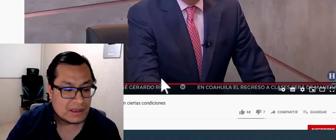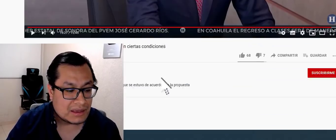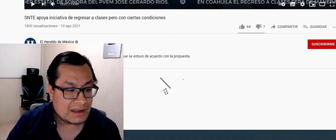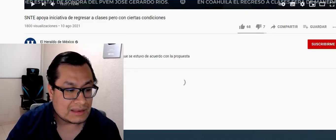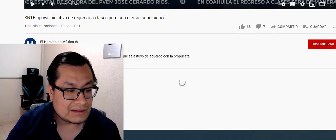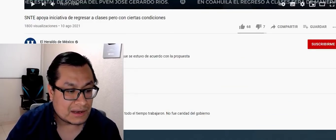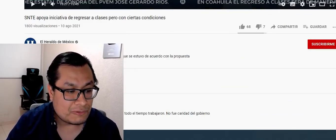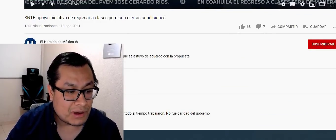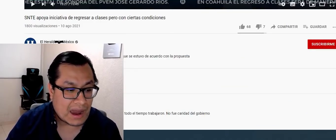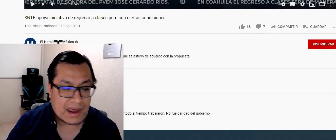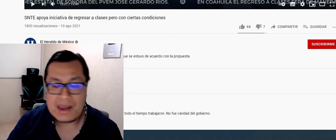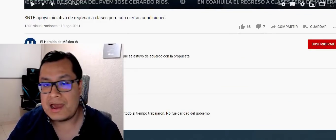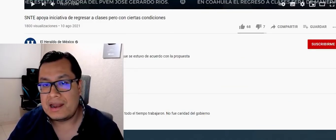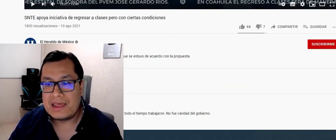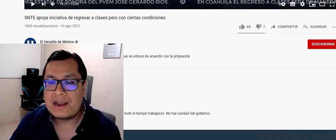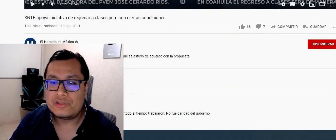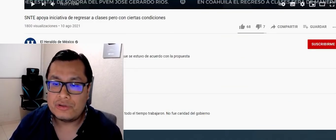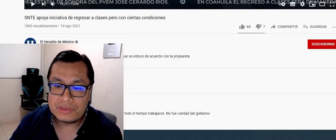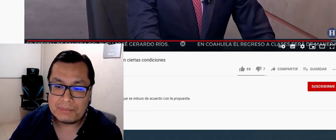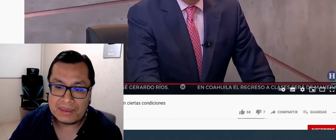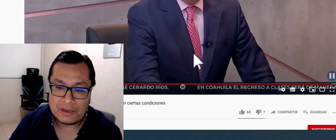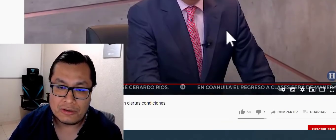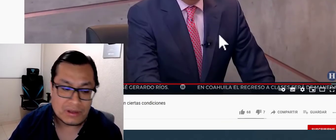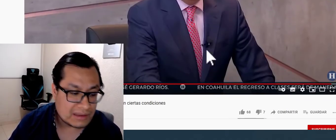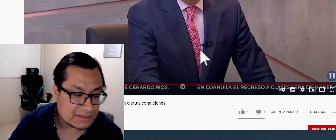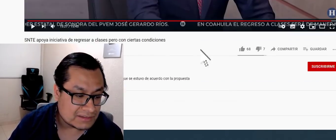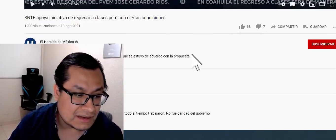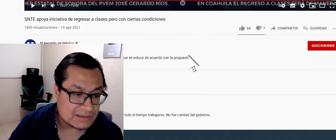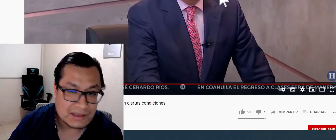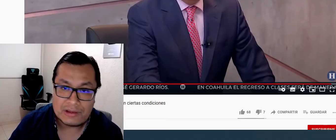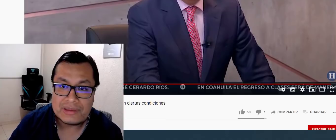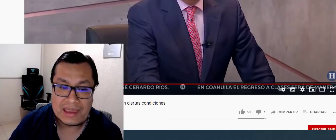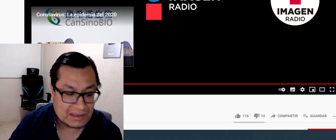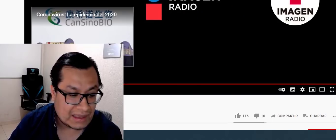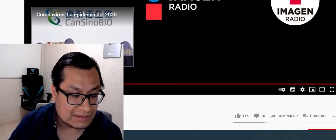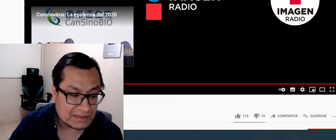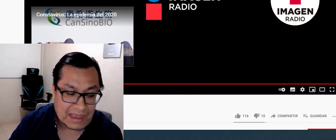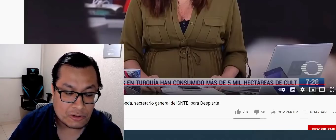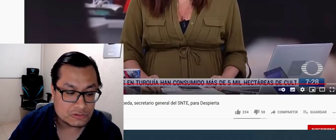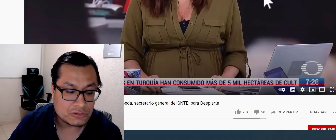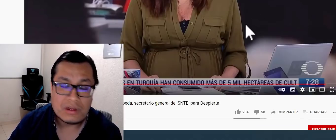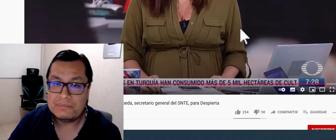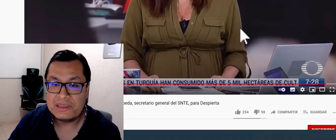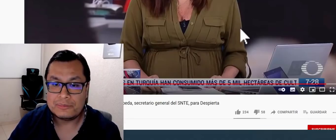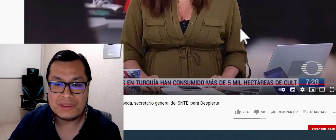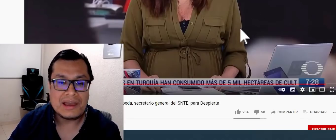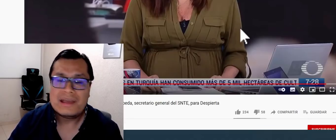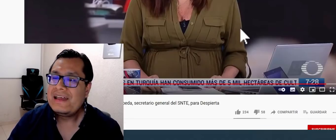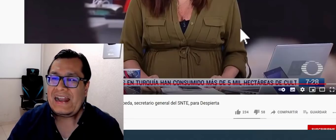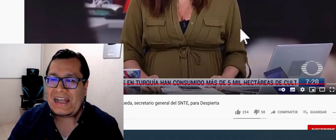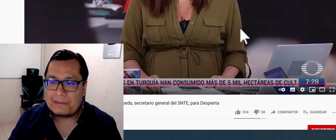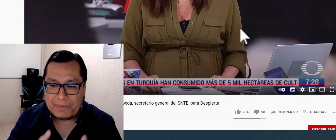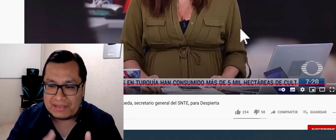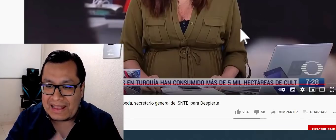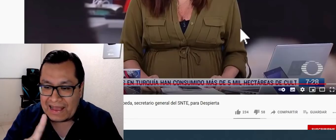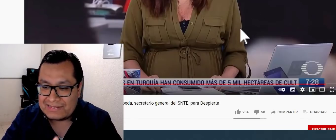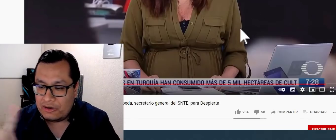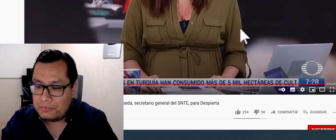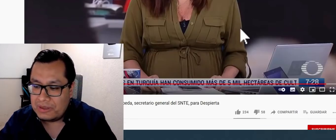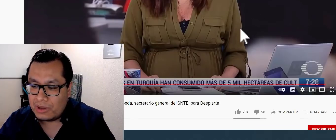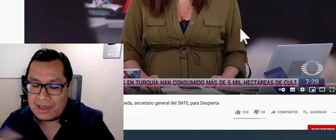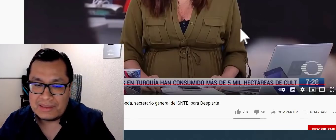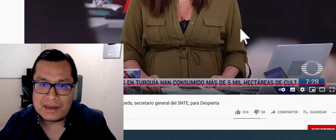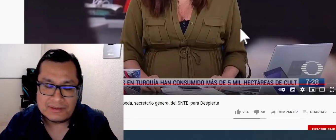radio, y la tercera fue a Lealardo de México. Estas tres se llevaron el 10 de agosto, el mismo día. Repite